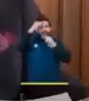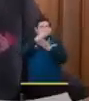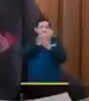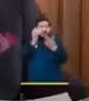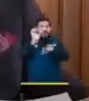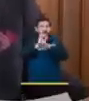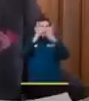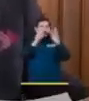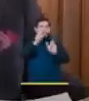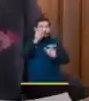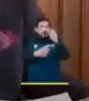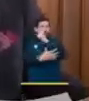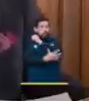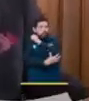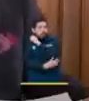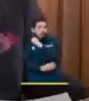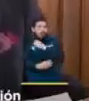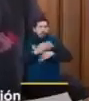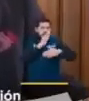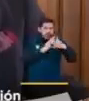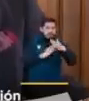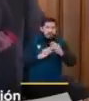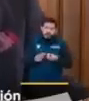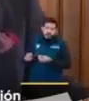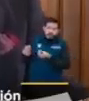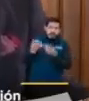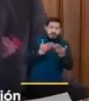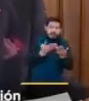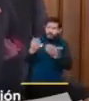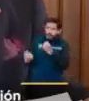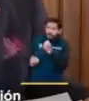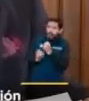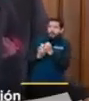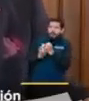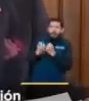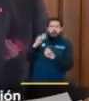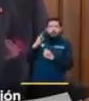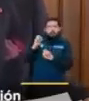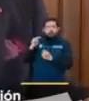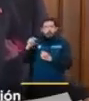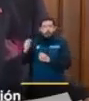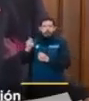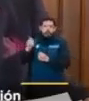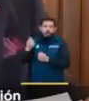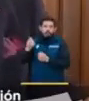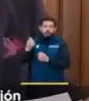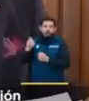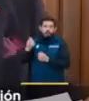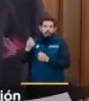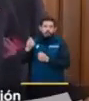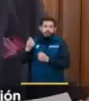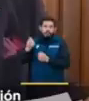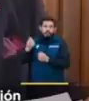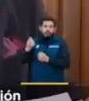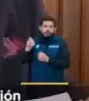Ecuador, mientras los más humildes se benefician de la expansión de la asistencia social... Perdón,